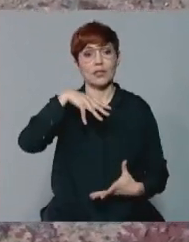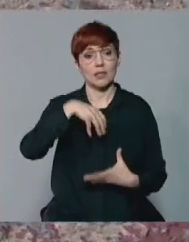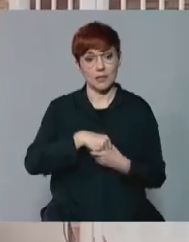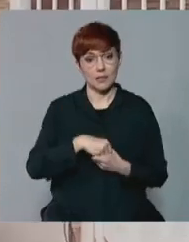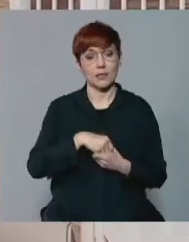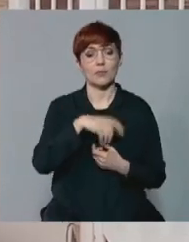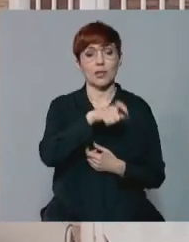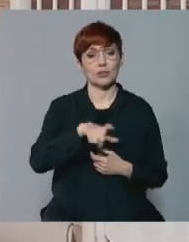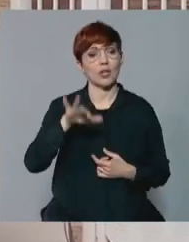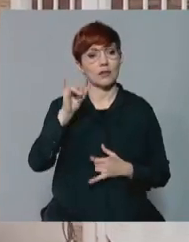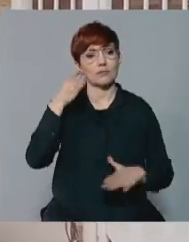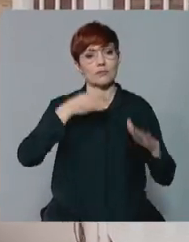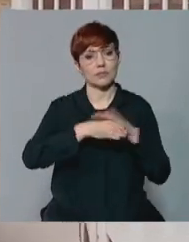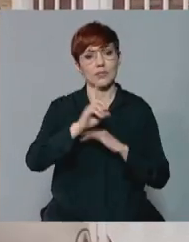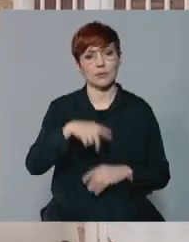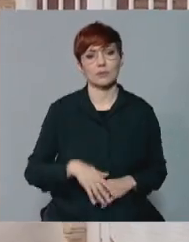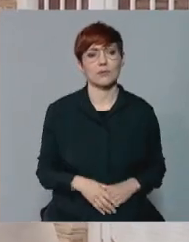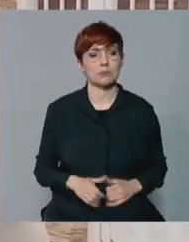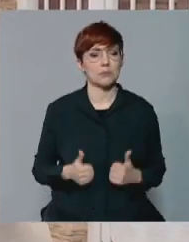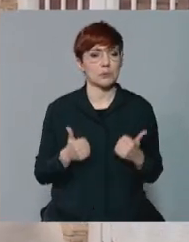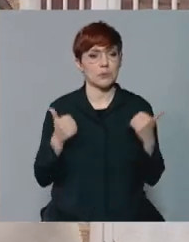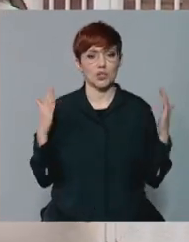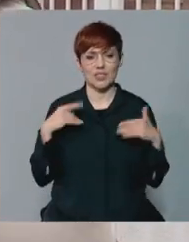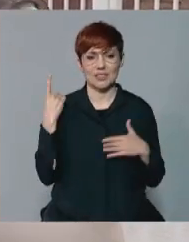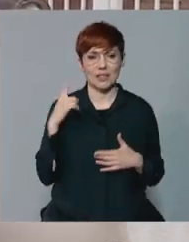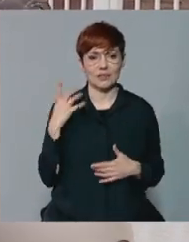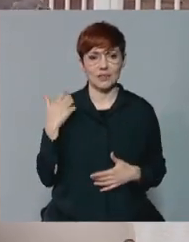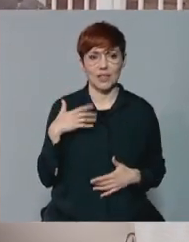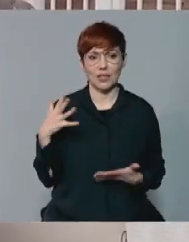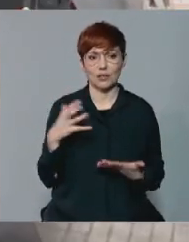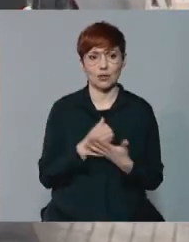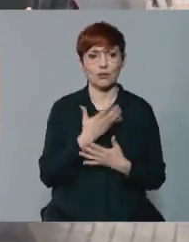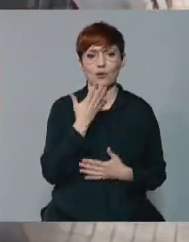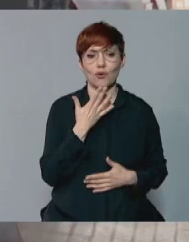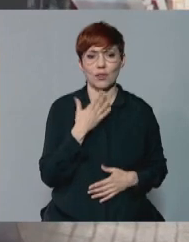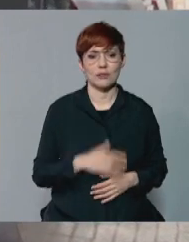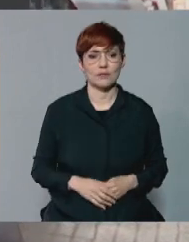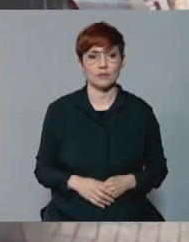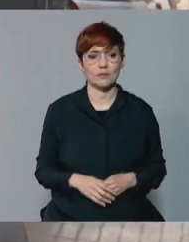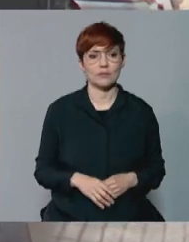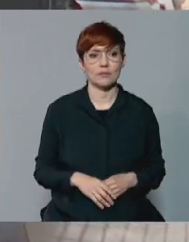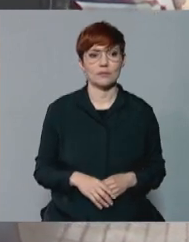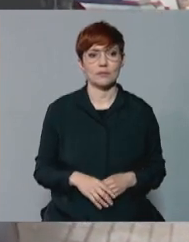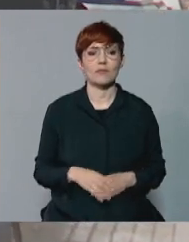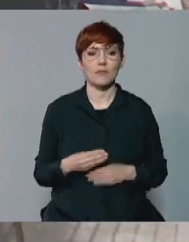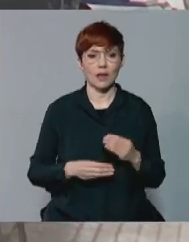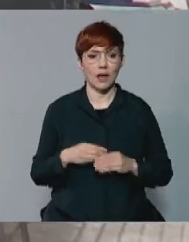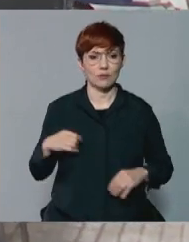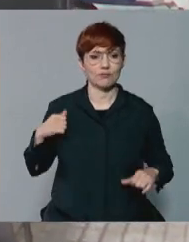ladrones y otro sitio no hay. Esto sabía toda la cosa de aquí. Ya han hecho ya estragos